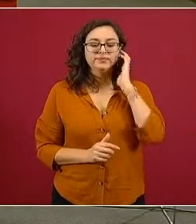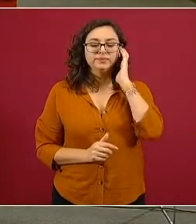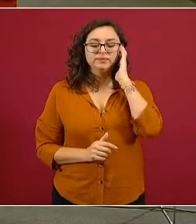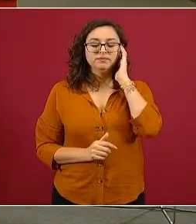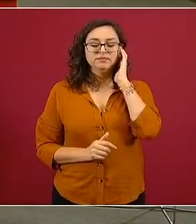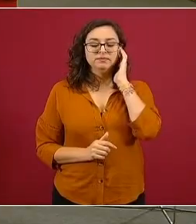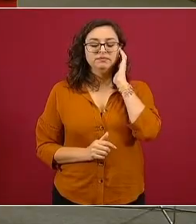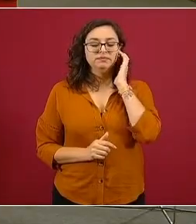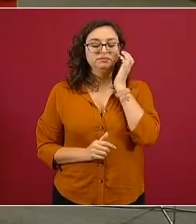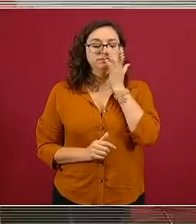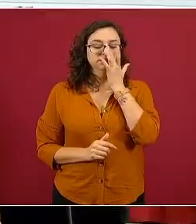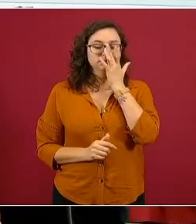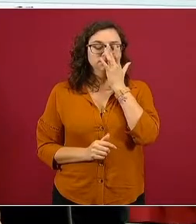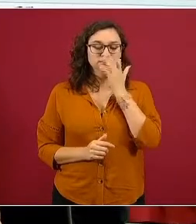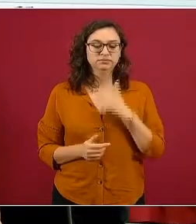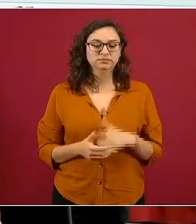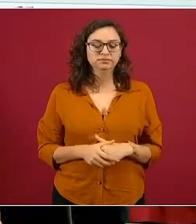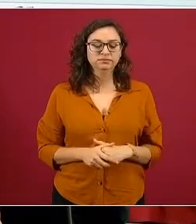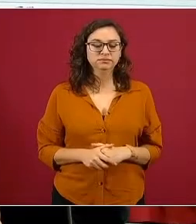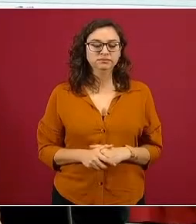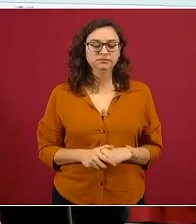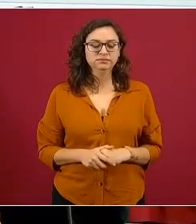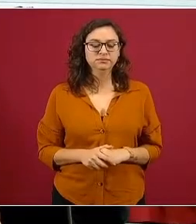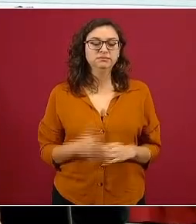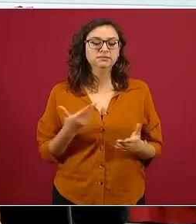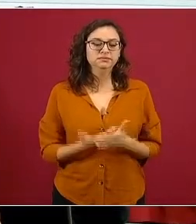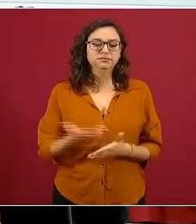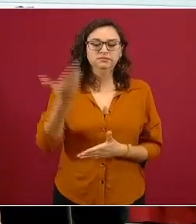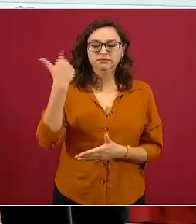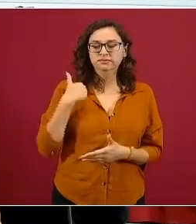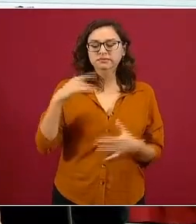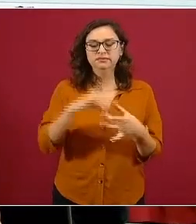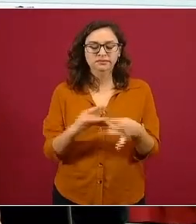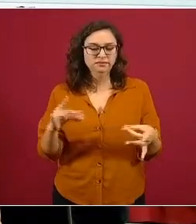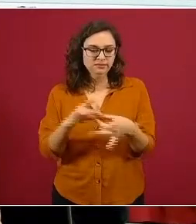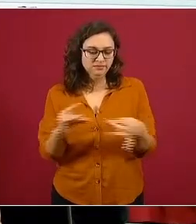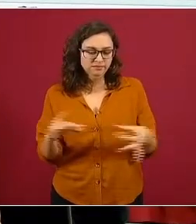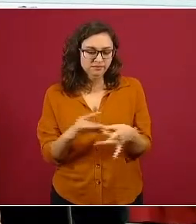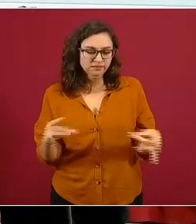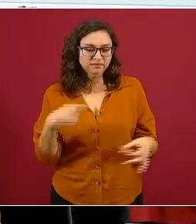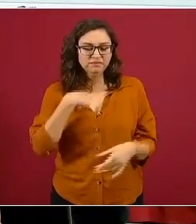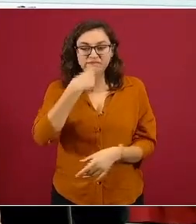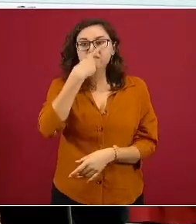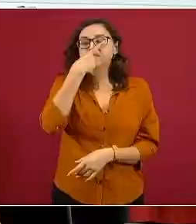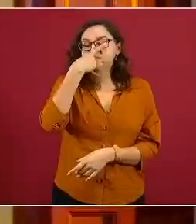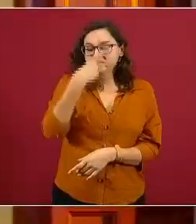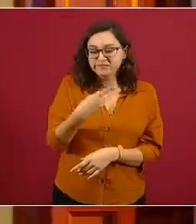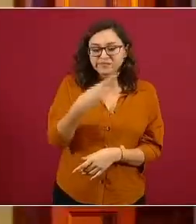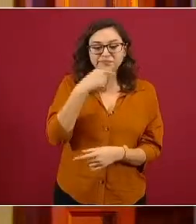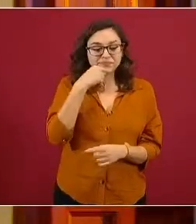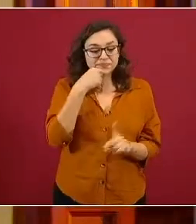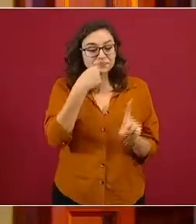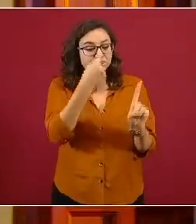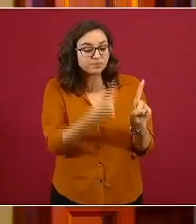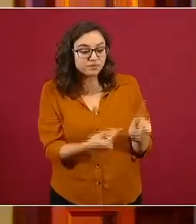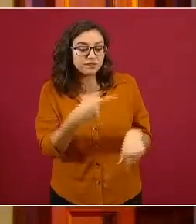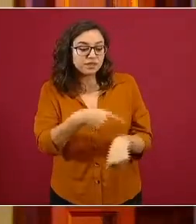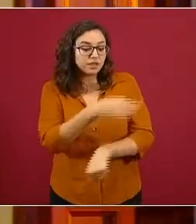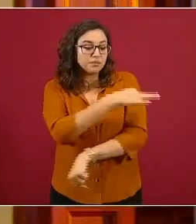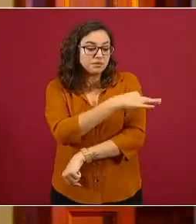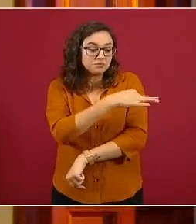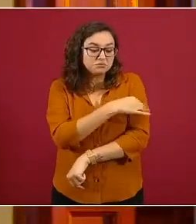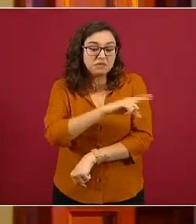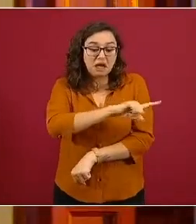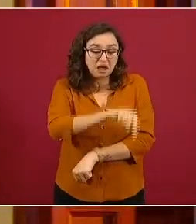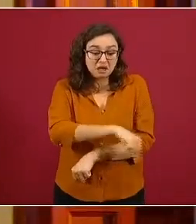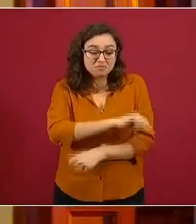es que regularmente yo les decía al inicio de mi plática que a un niño se le puede vacunar y no desarrollar